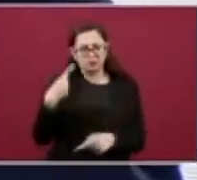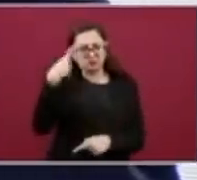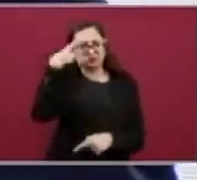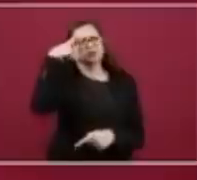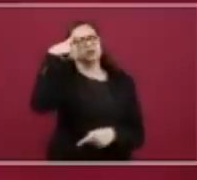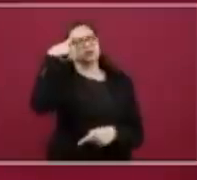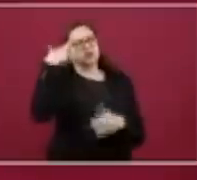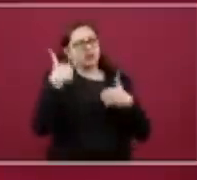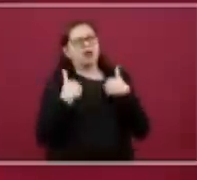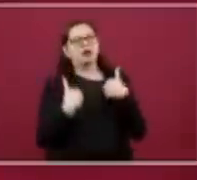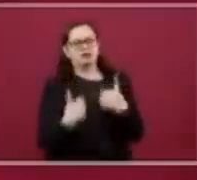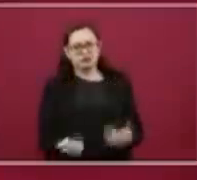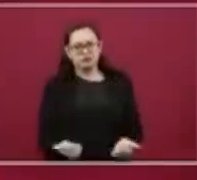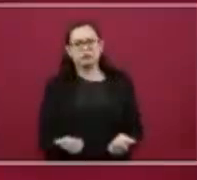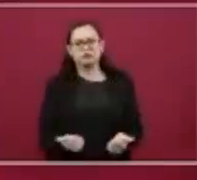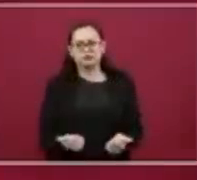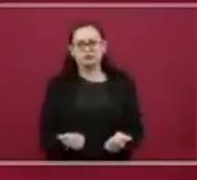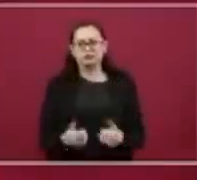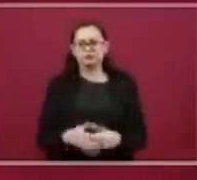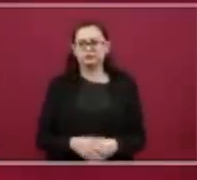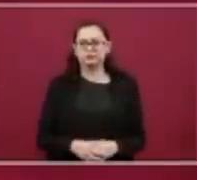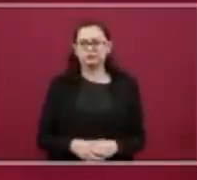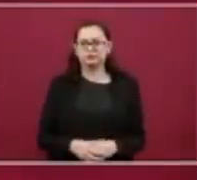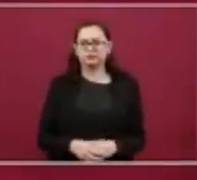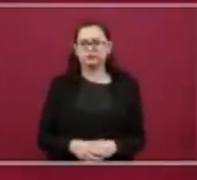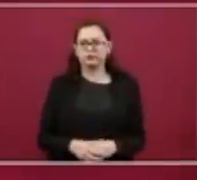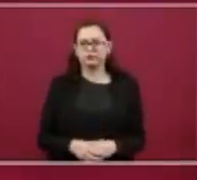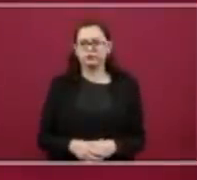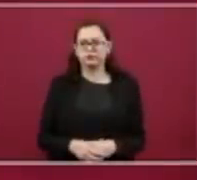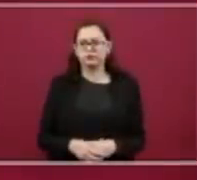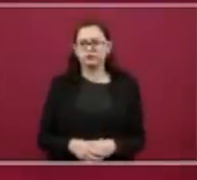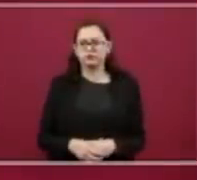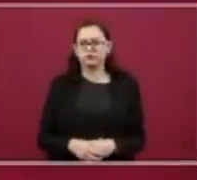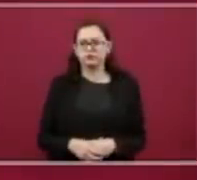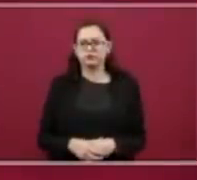conscientes. El cambio